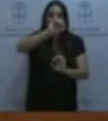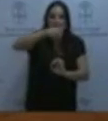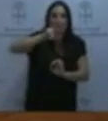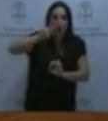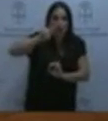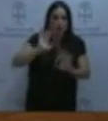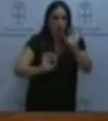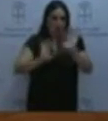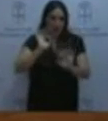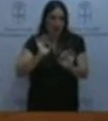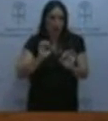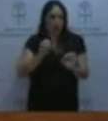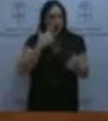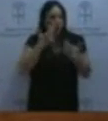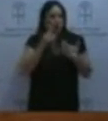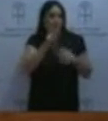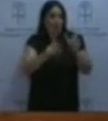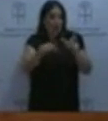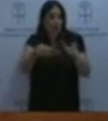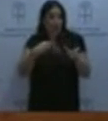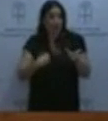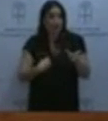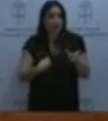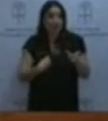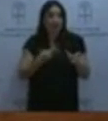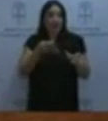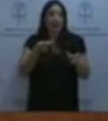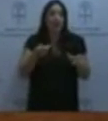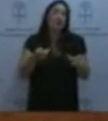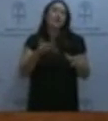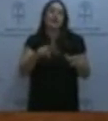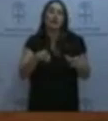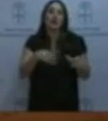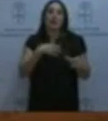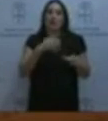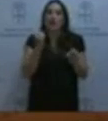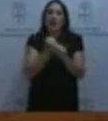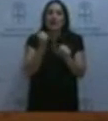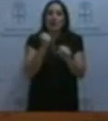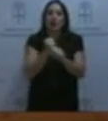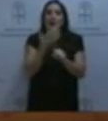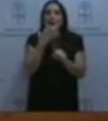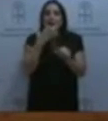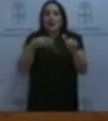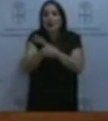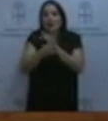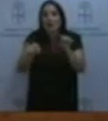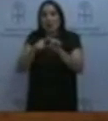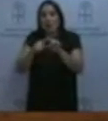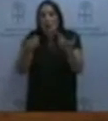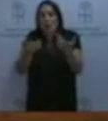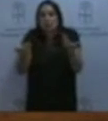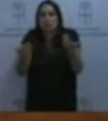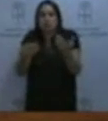0,2%. Cabe resaltar además que estas personas, además, hubieran trabajado igualmente si hubieran entrado por el baremo general. Es decir, que en el